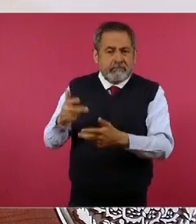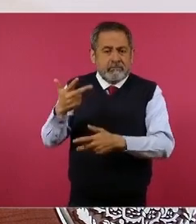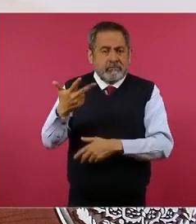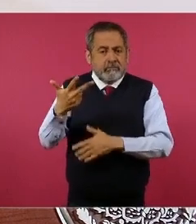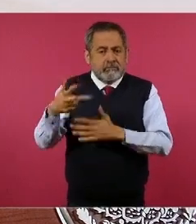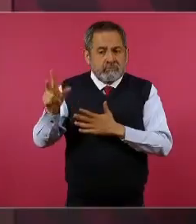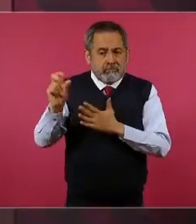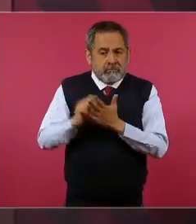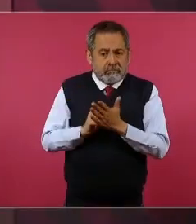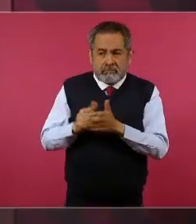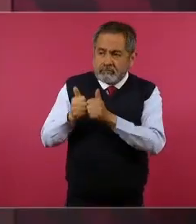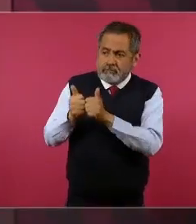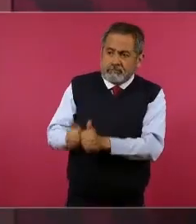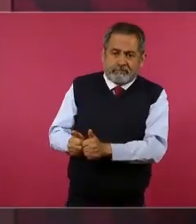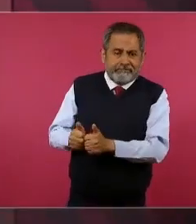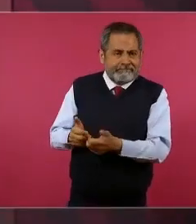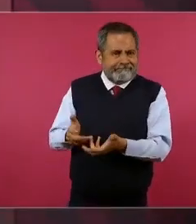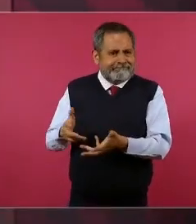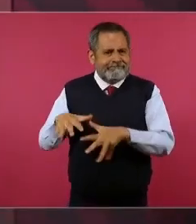8 meses.